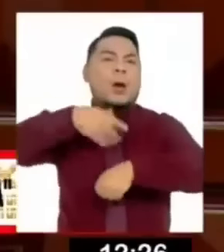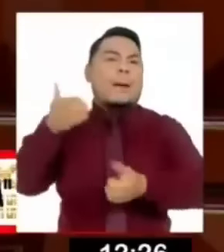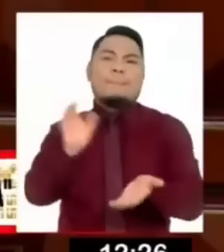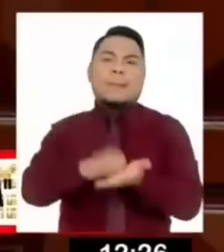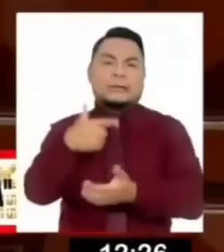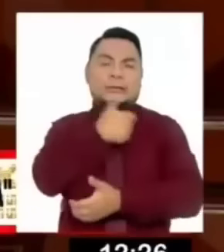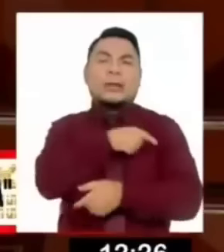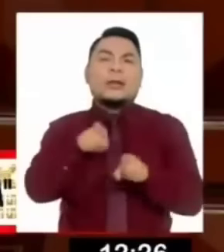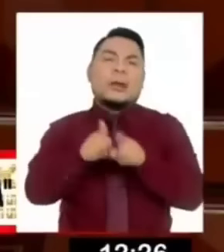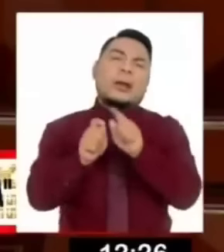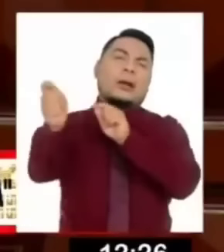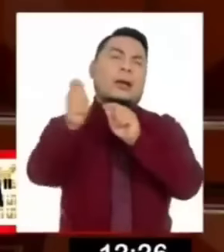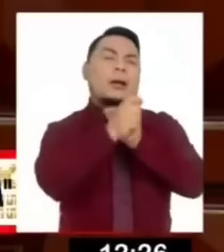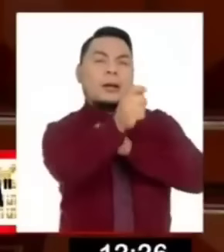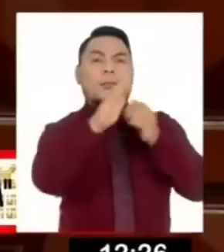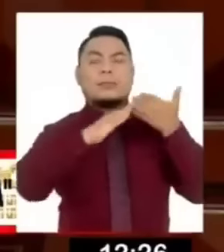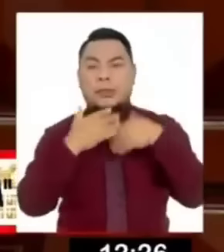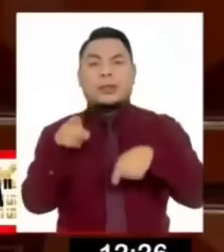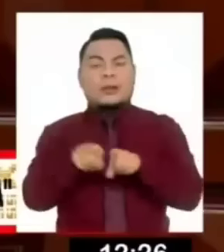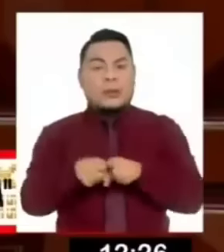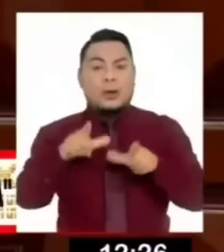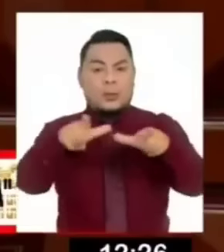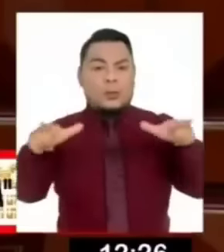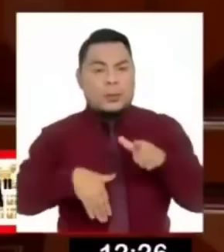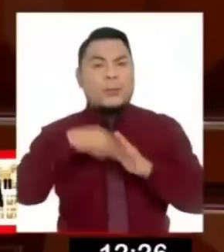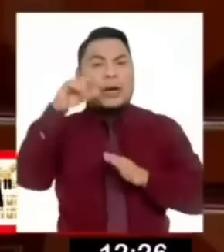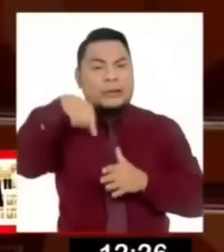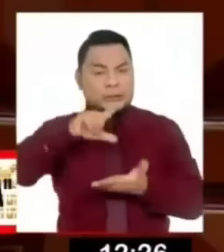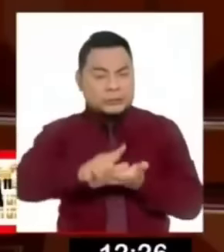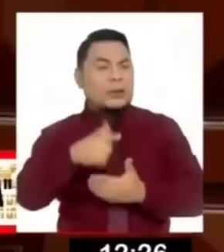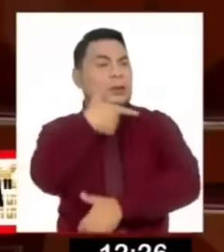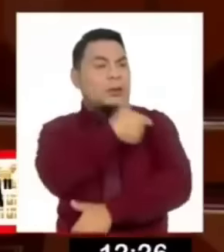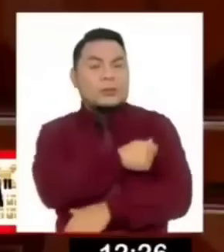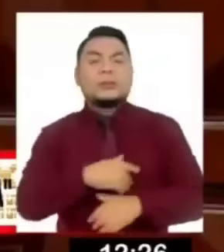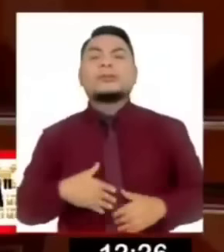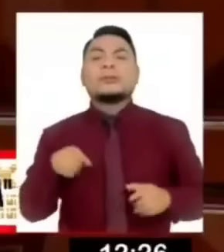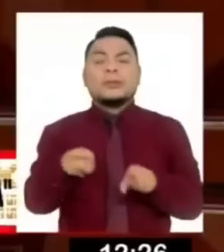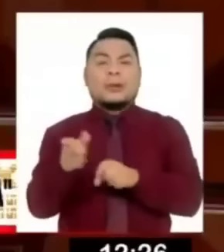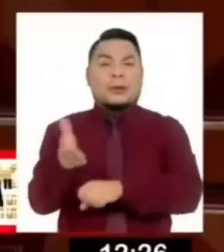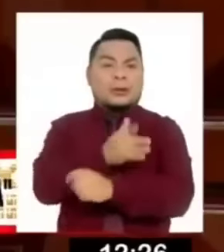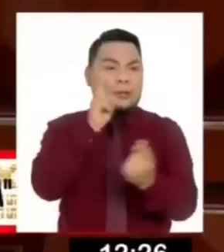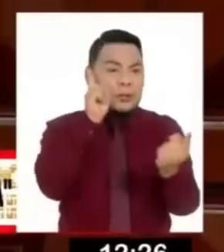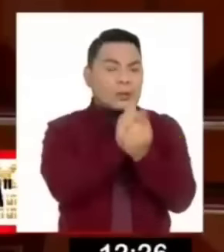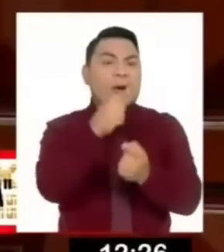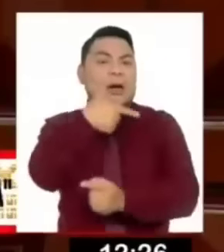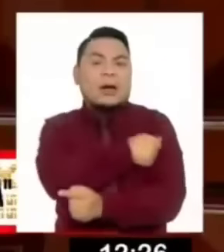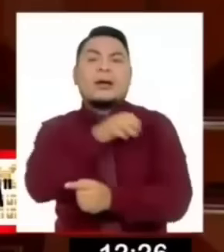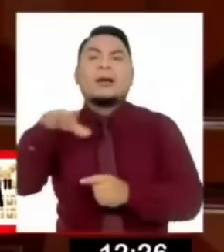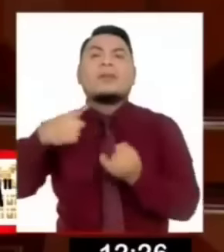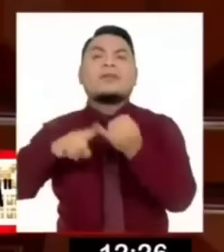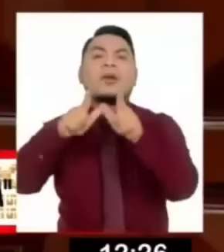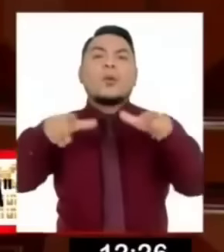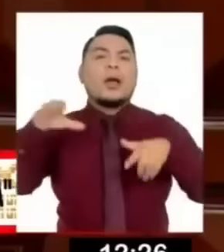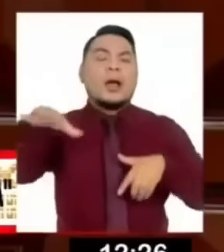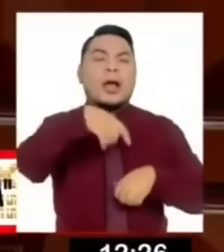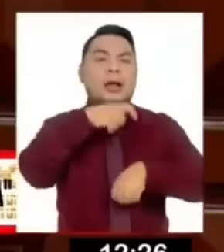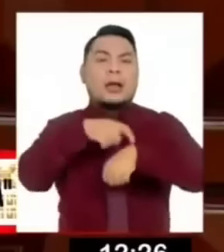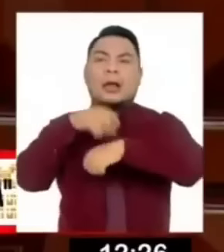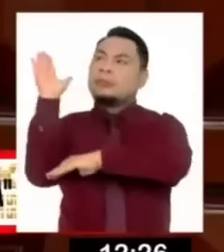zonas más populosas de las capitales. Los establecimientos de primer nivel vacunarán en horario